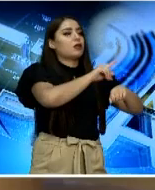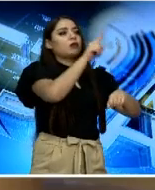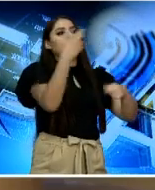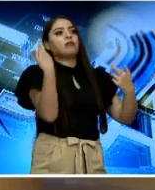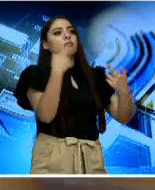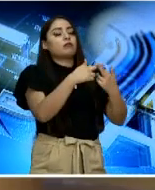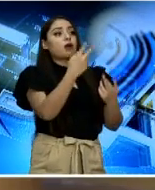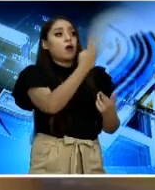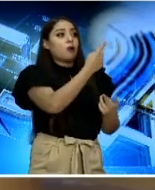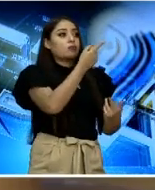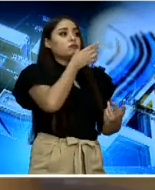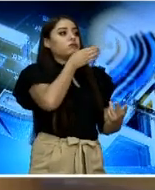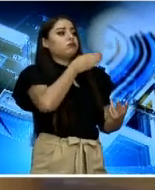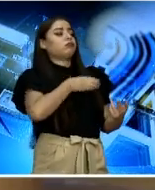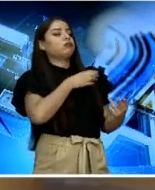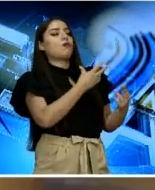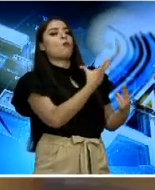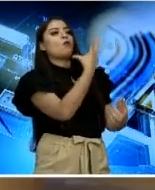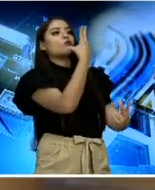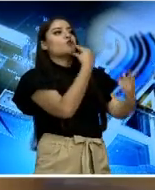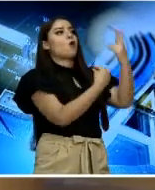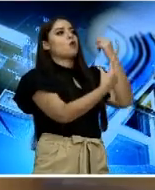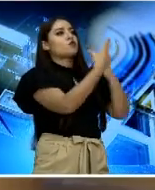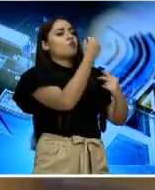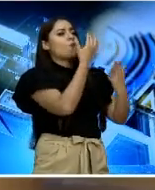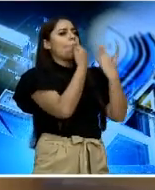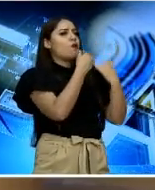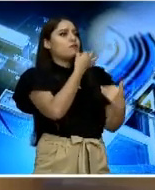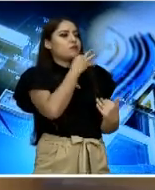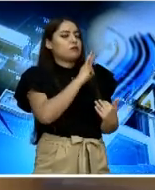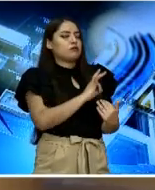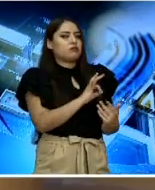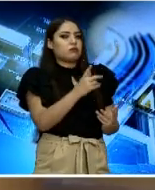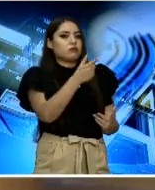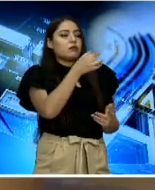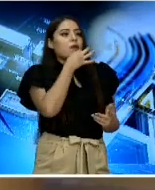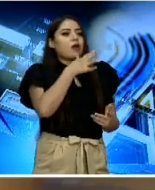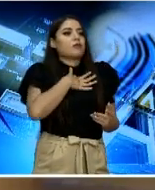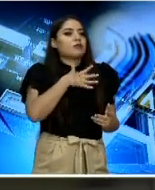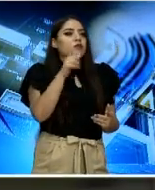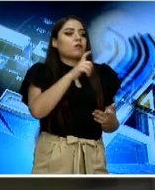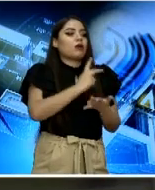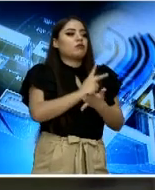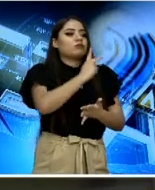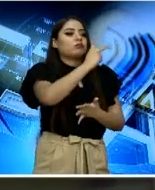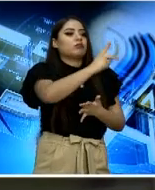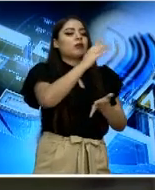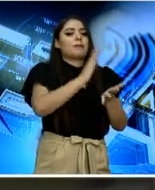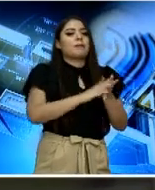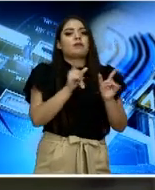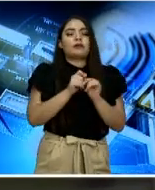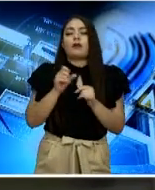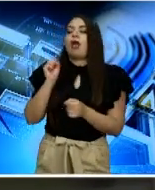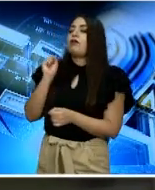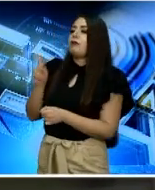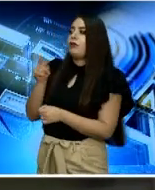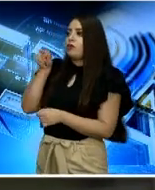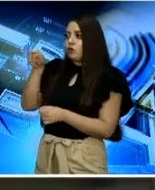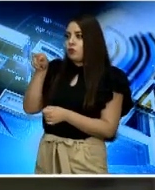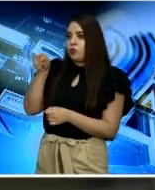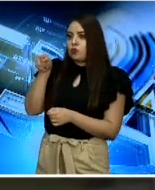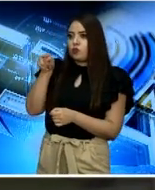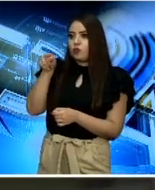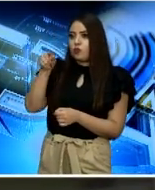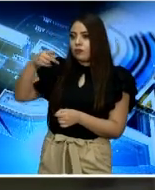que no iba a haber nada, que ellas me avisaban cuando me daban el papel nada más. Ya, entonces tú pasas por el lugar, te